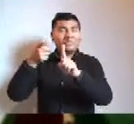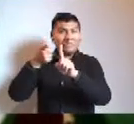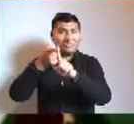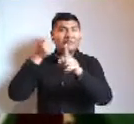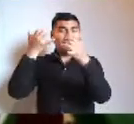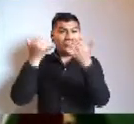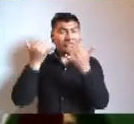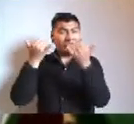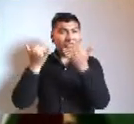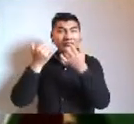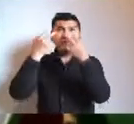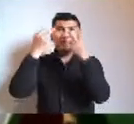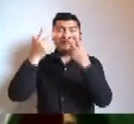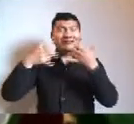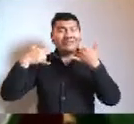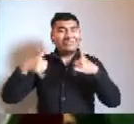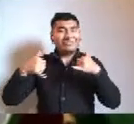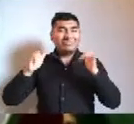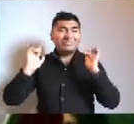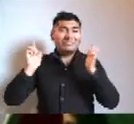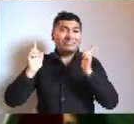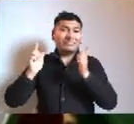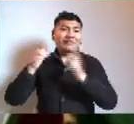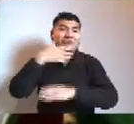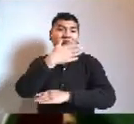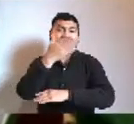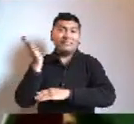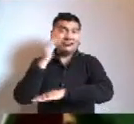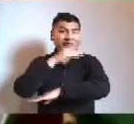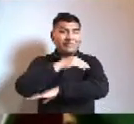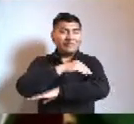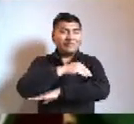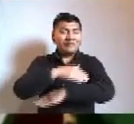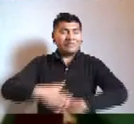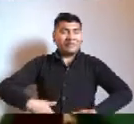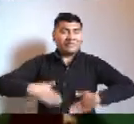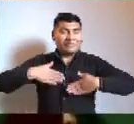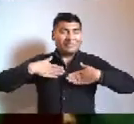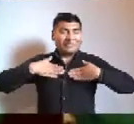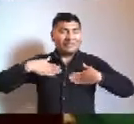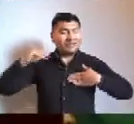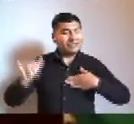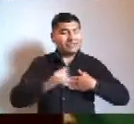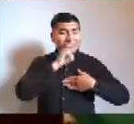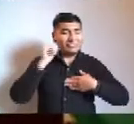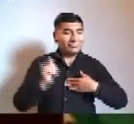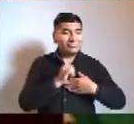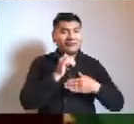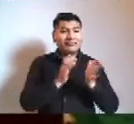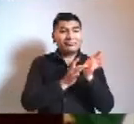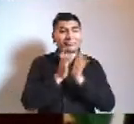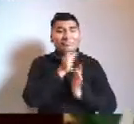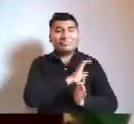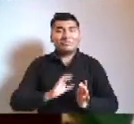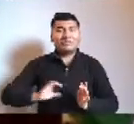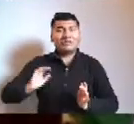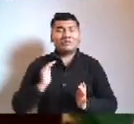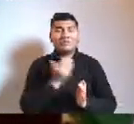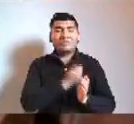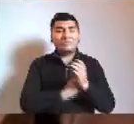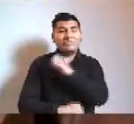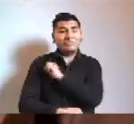ahora, disfrutar plenamente de la vida que no tiene fin. Por Jesucristo nuestro